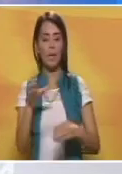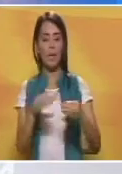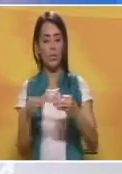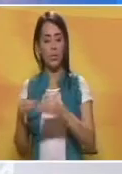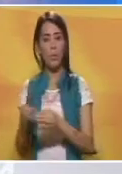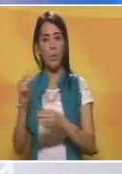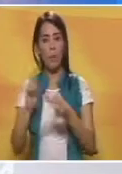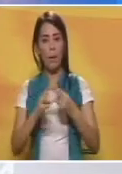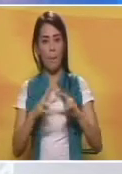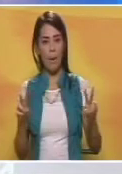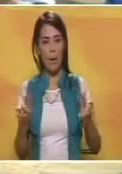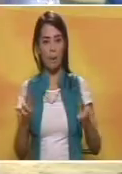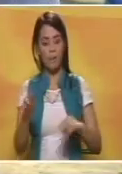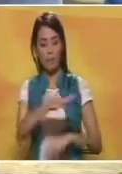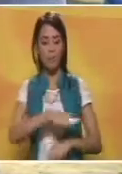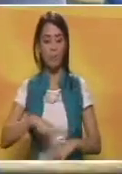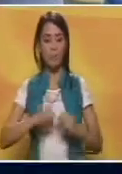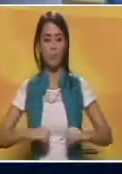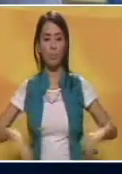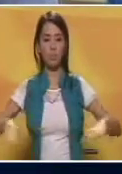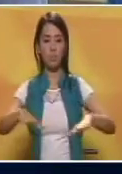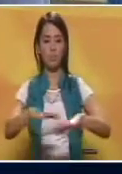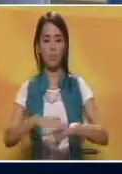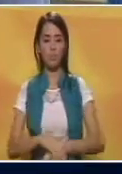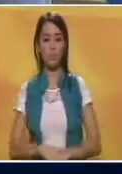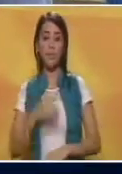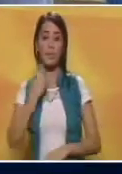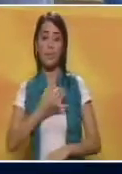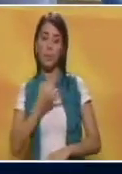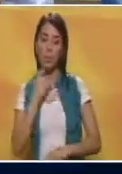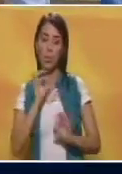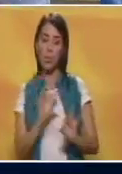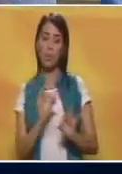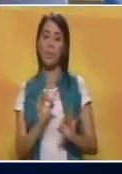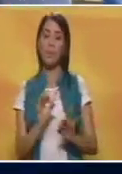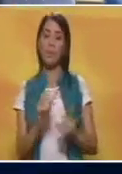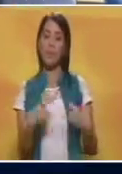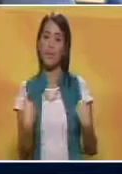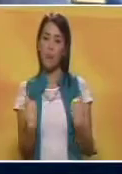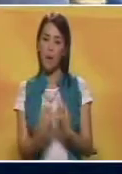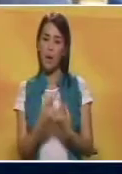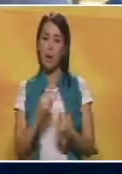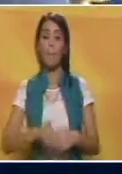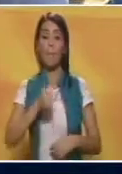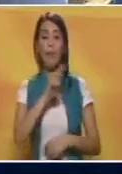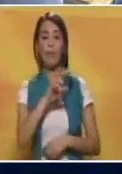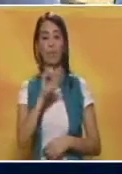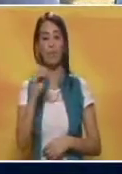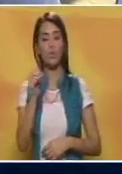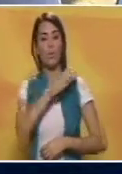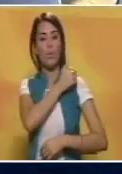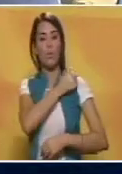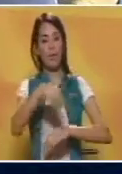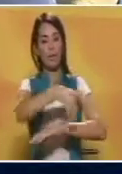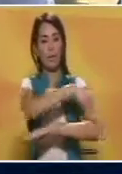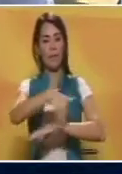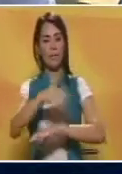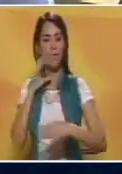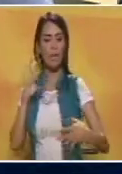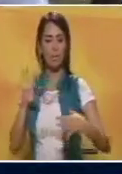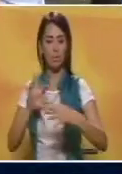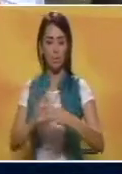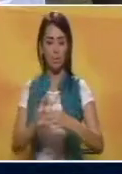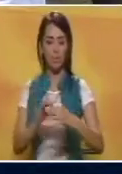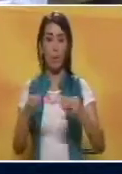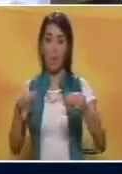toda la entidad rodríguez exhortó a los 848 jefes de comunidad y más de 200 jefes de calle a que se vinculen a los